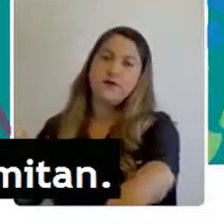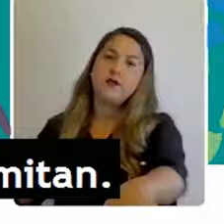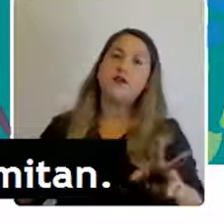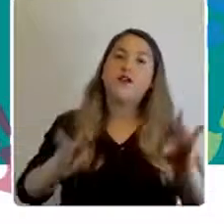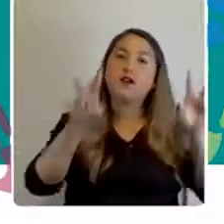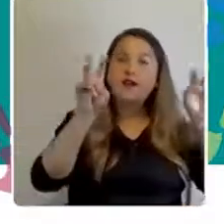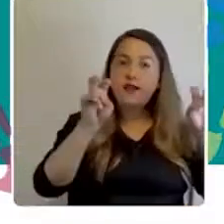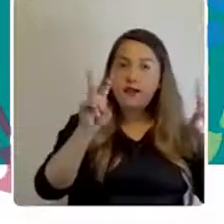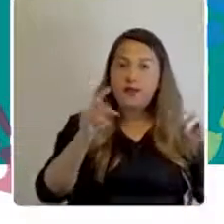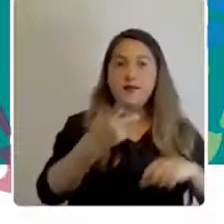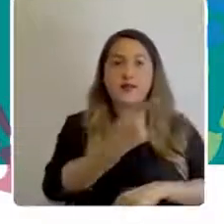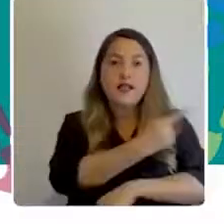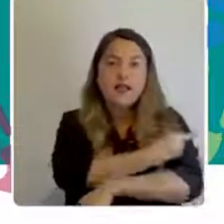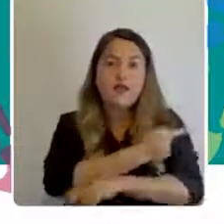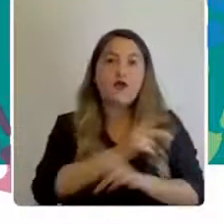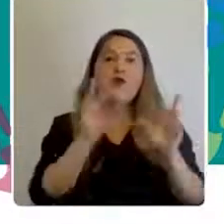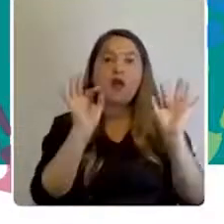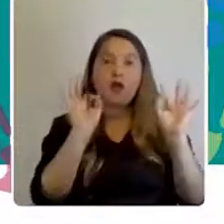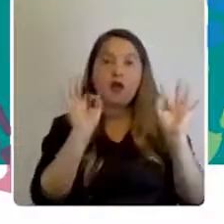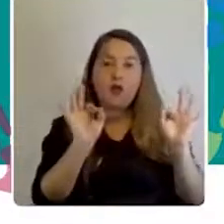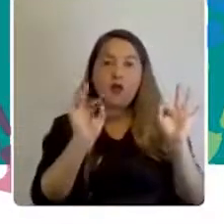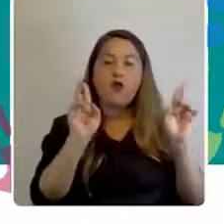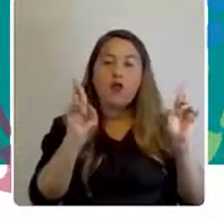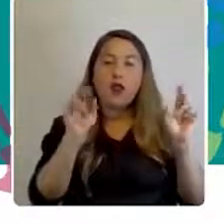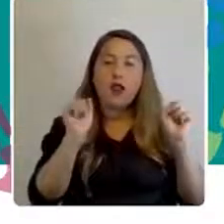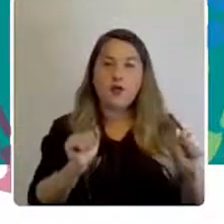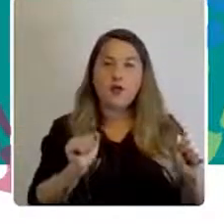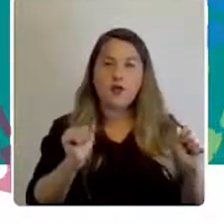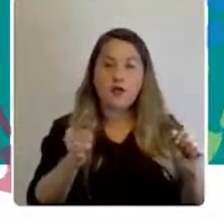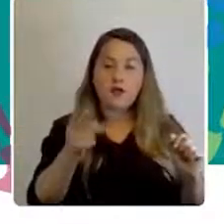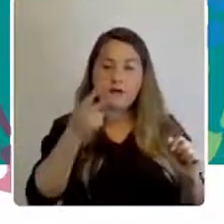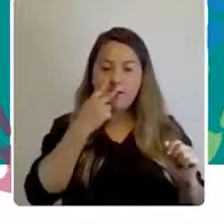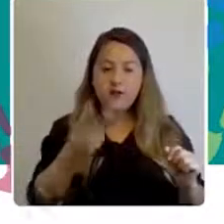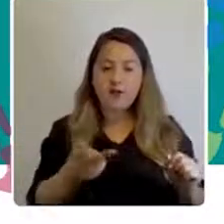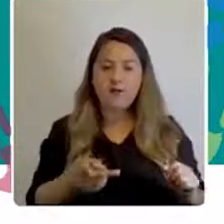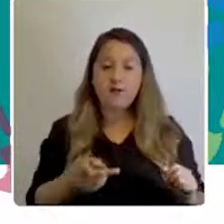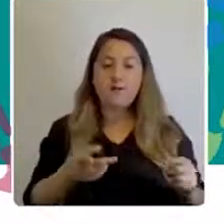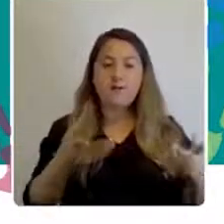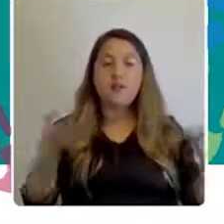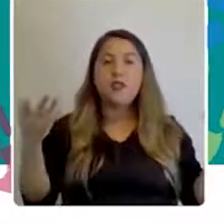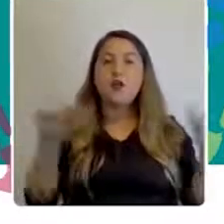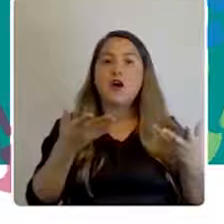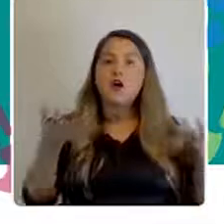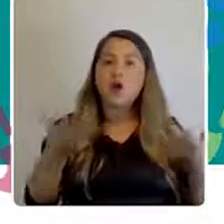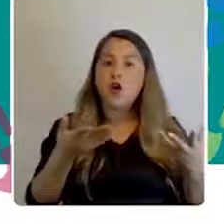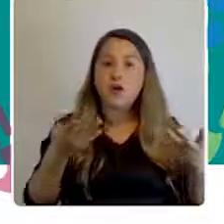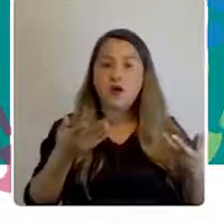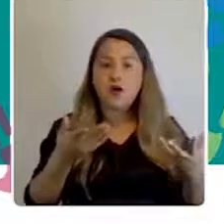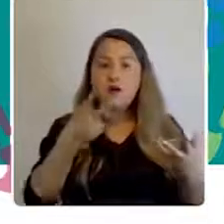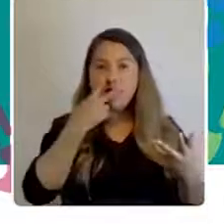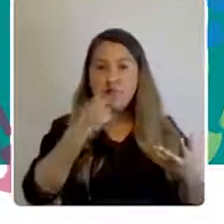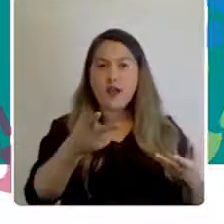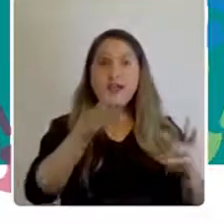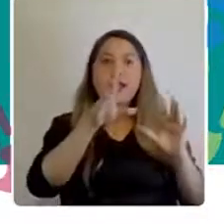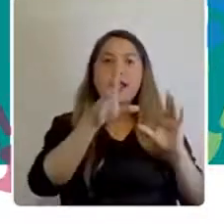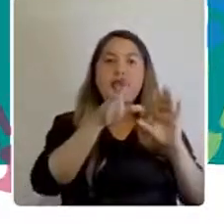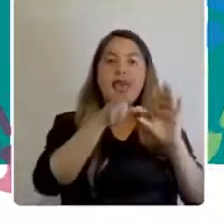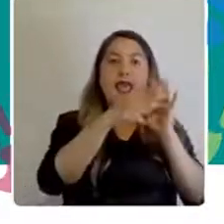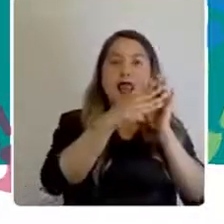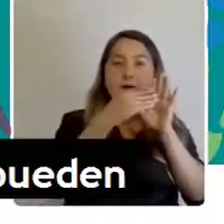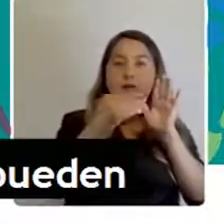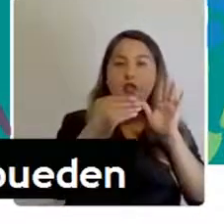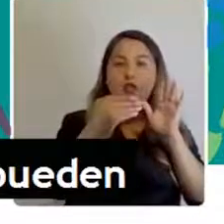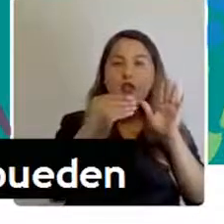lo permitan. Quiero resaltar en particular cómo usted nos retrata ahí el modelo europeo de